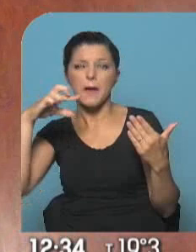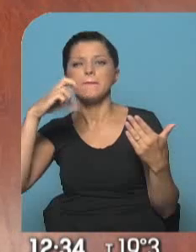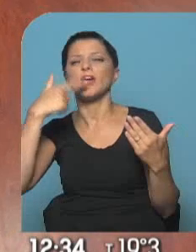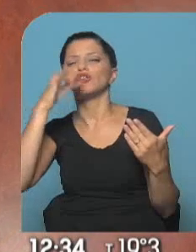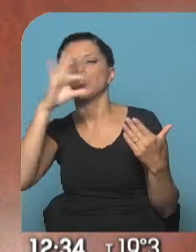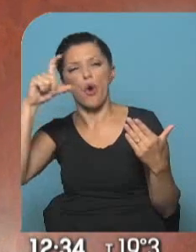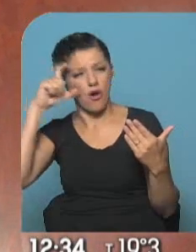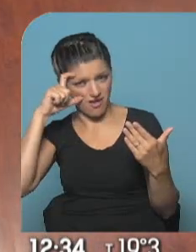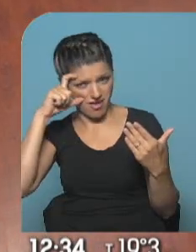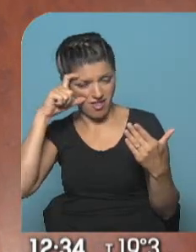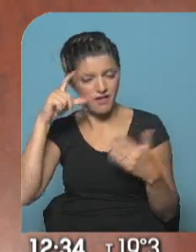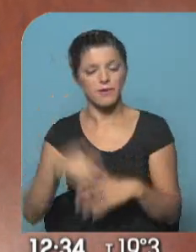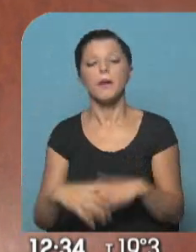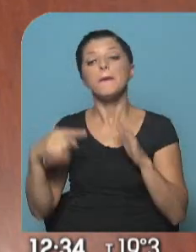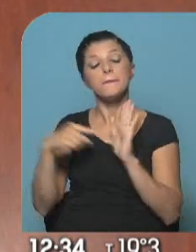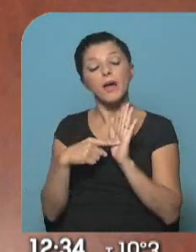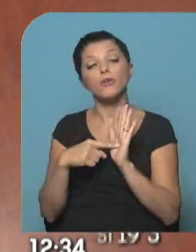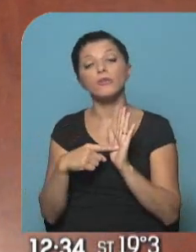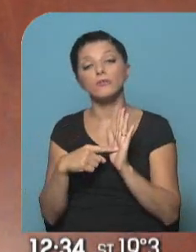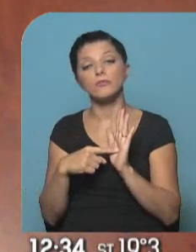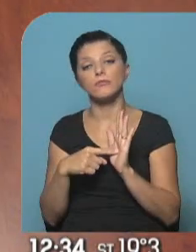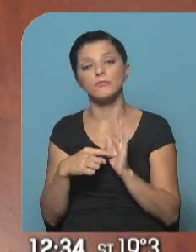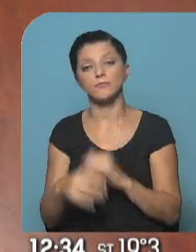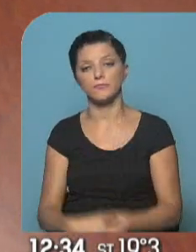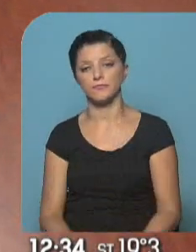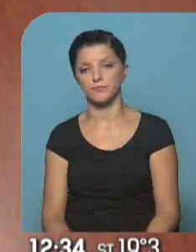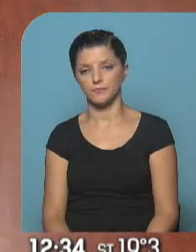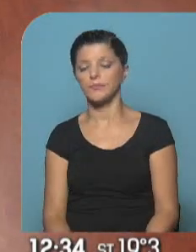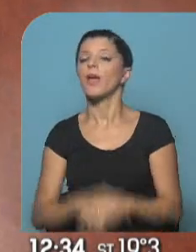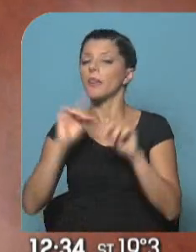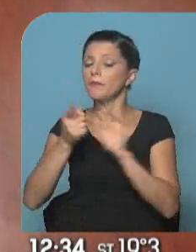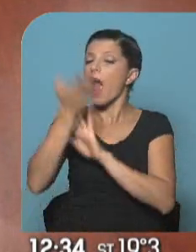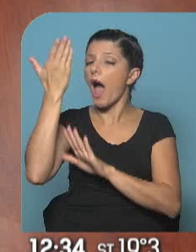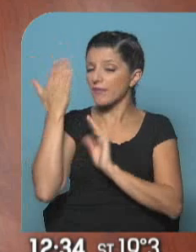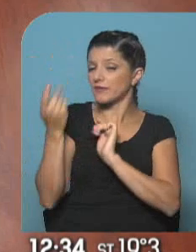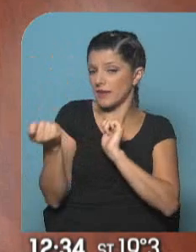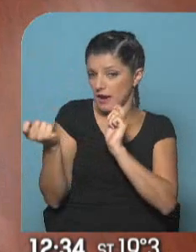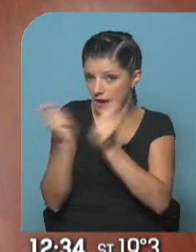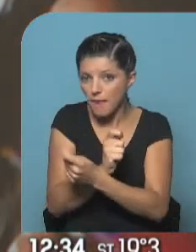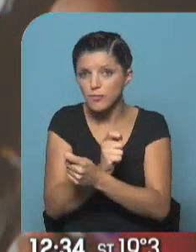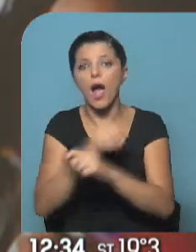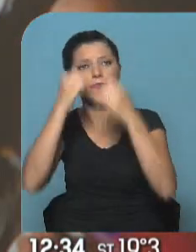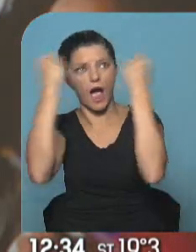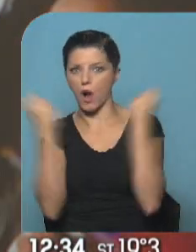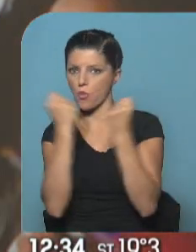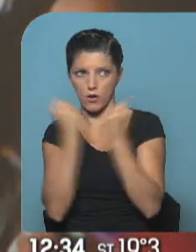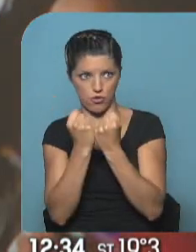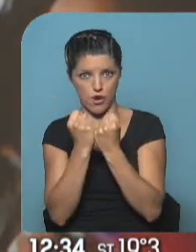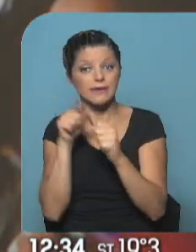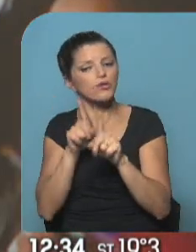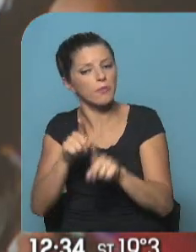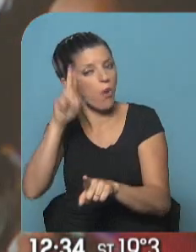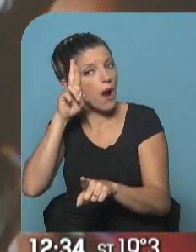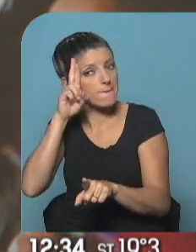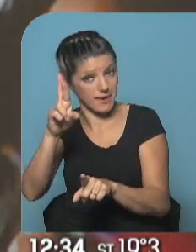que sobre todo tenían una serie de acuerdos firmados en la transición que se respetaban a rajatabla. En los dos casos con